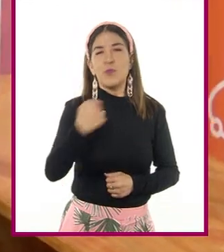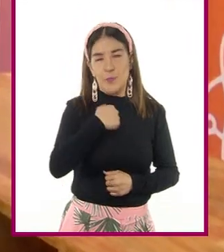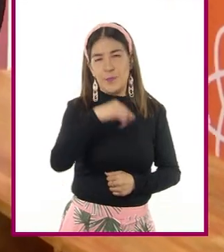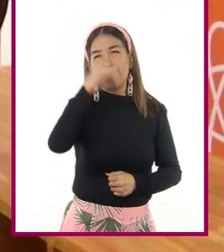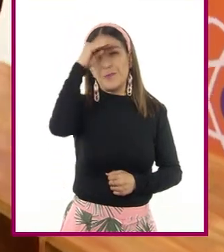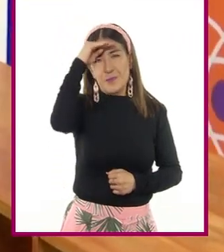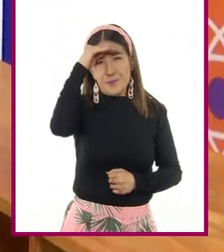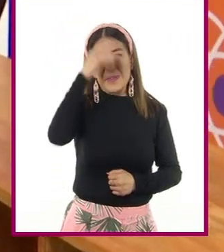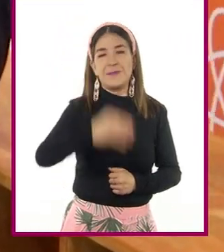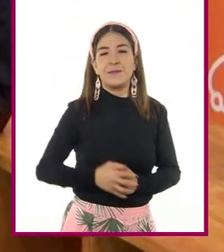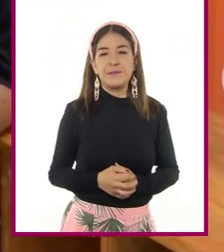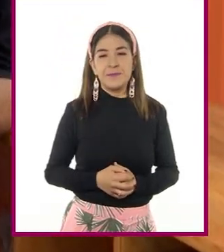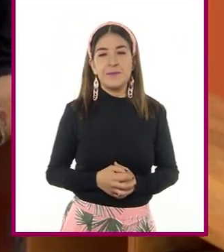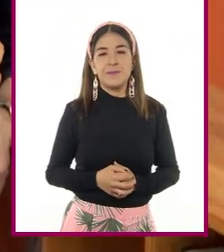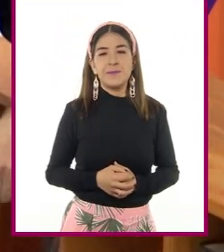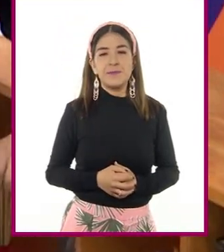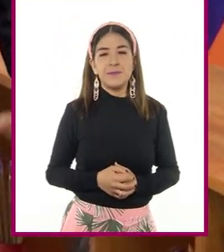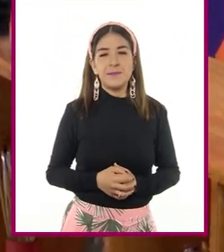pienso.